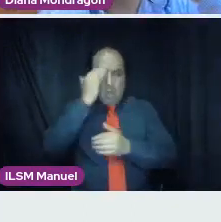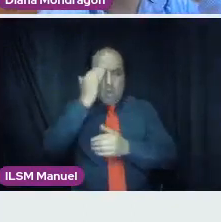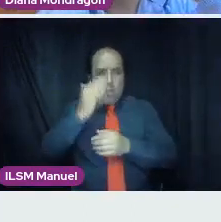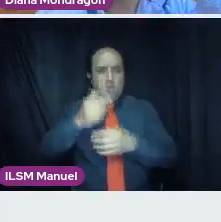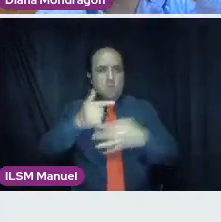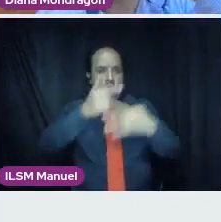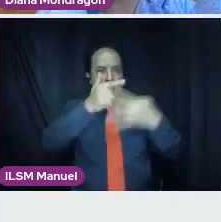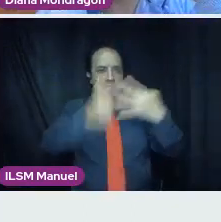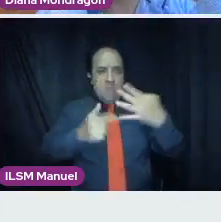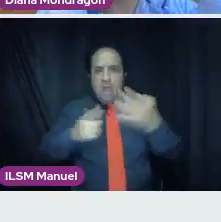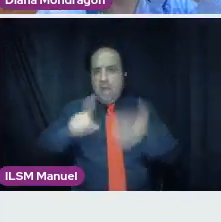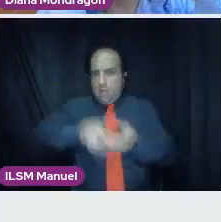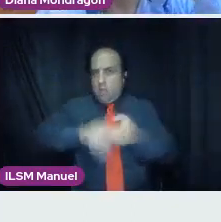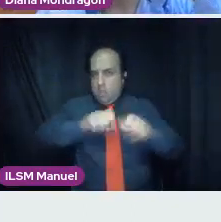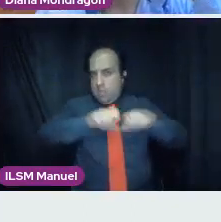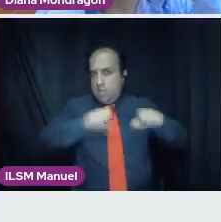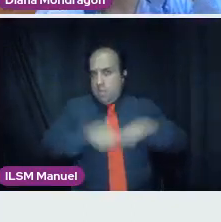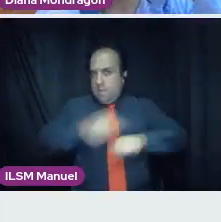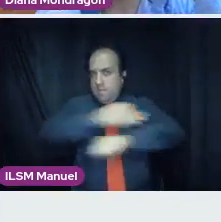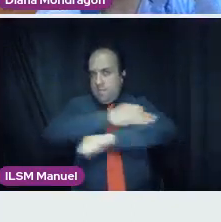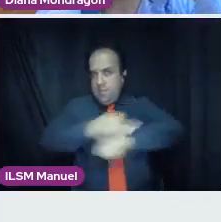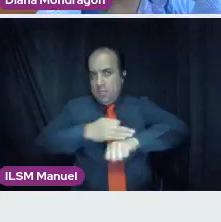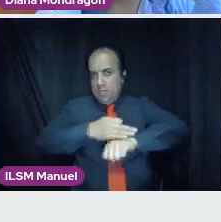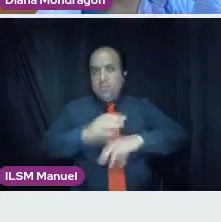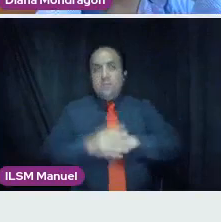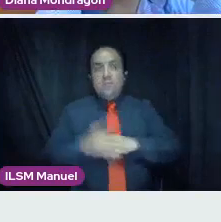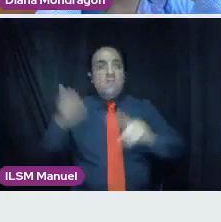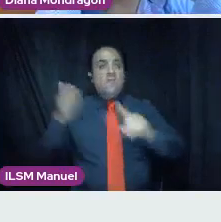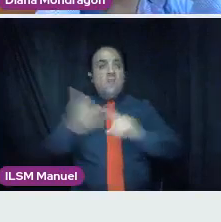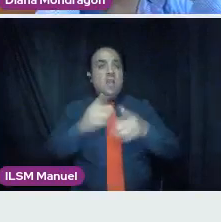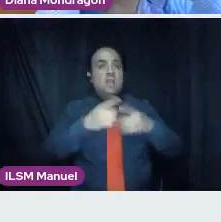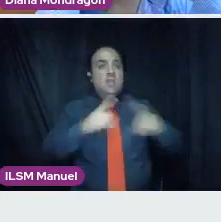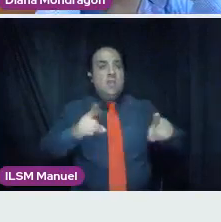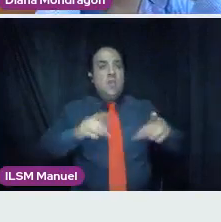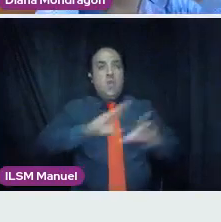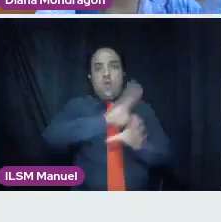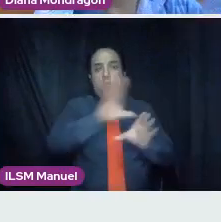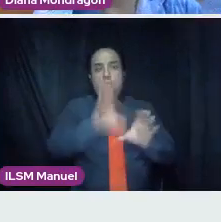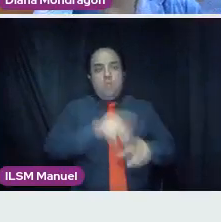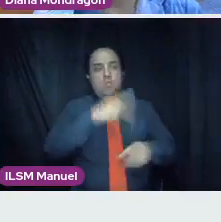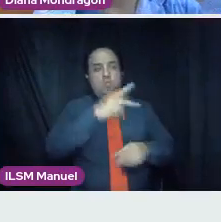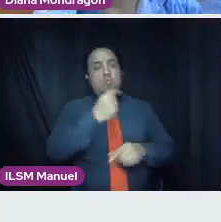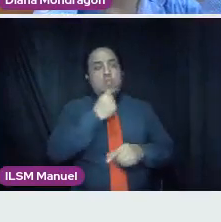equipos o este equipo para el desarrollo integral de las y los niños.